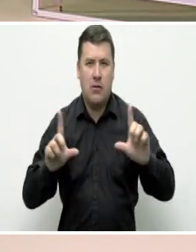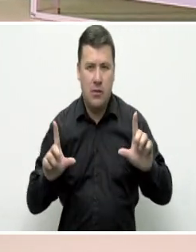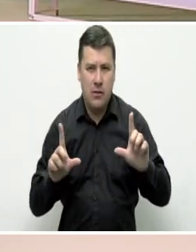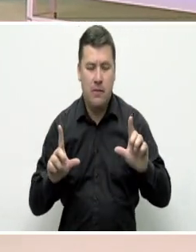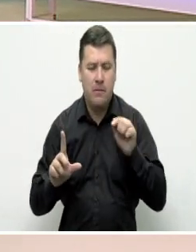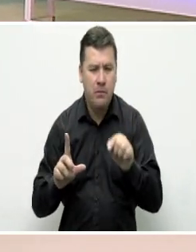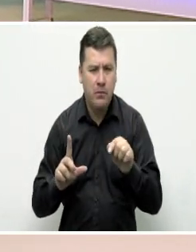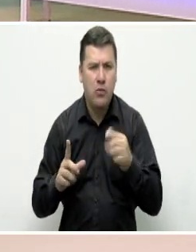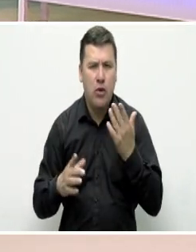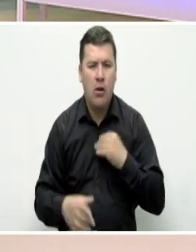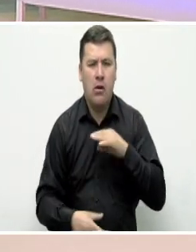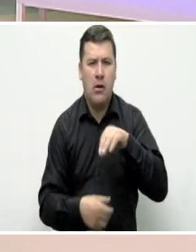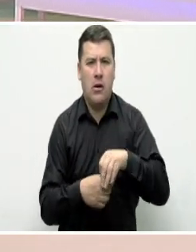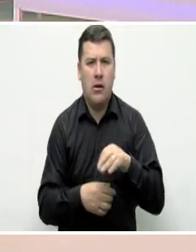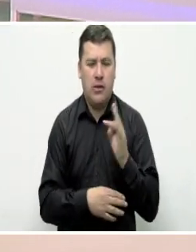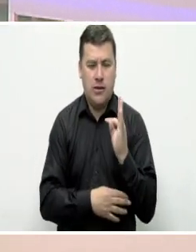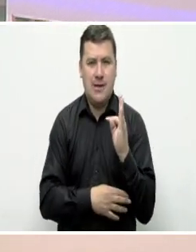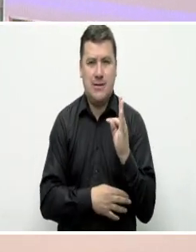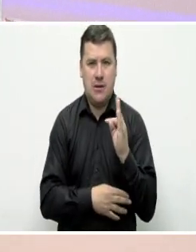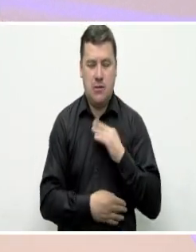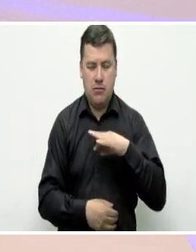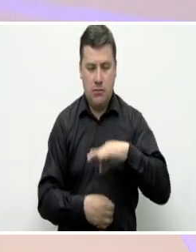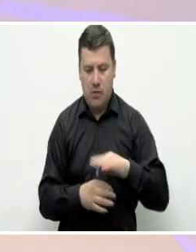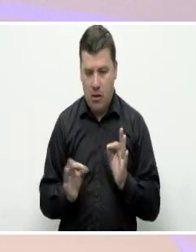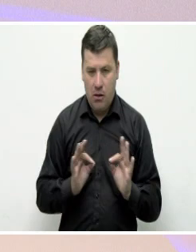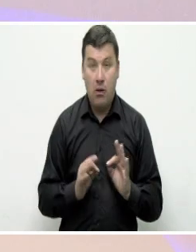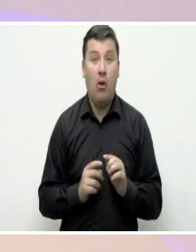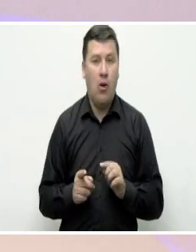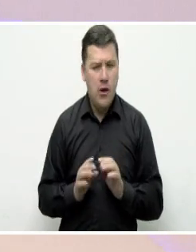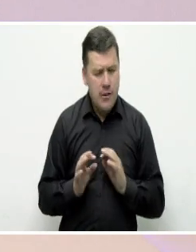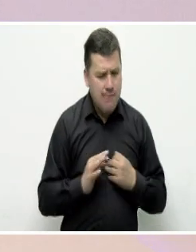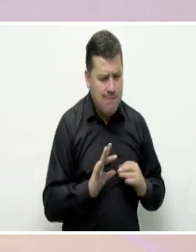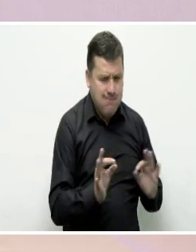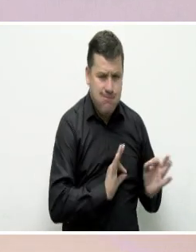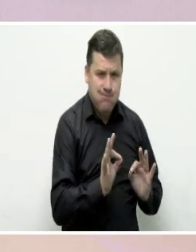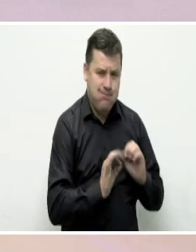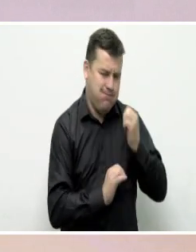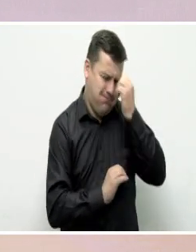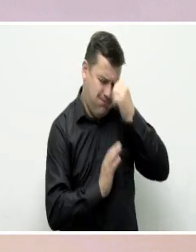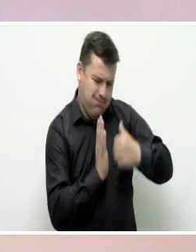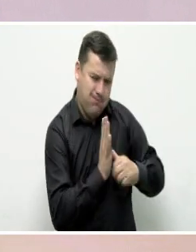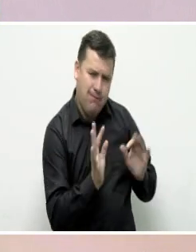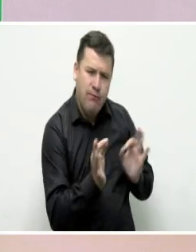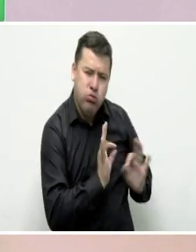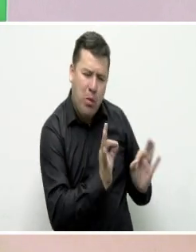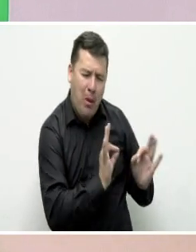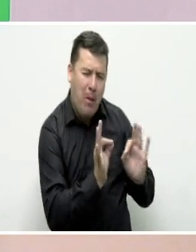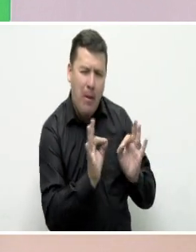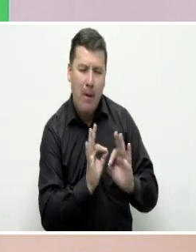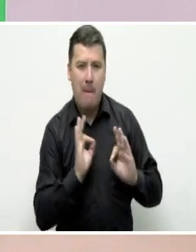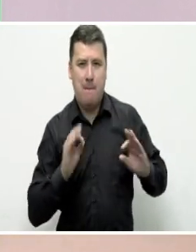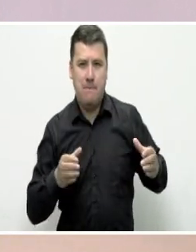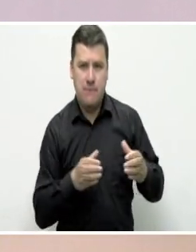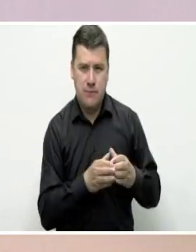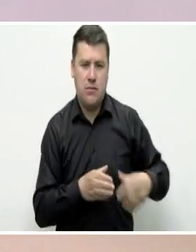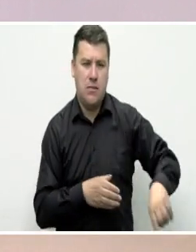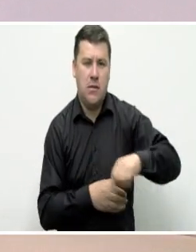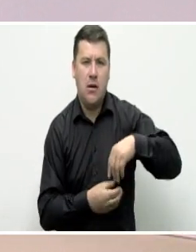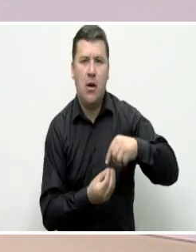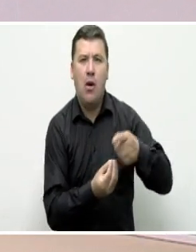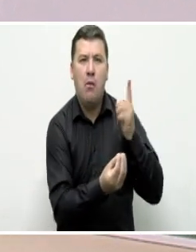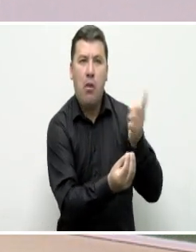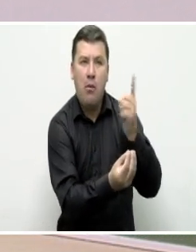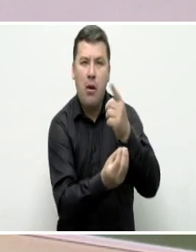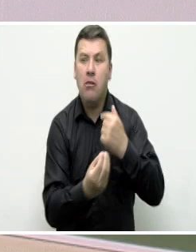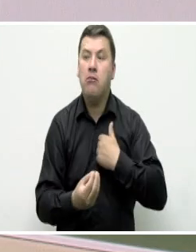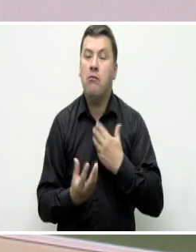testigos electorales. Un diseño realizado por la registraduría para facilitarle a los partidos